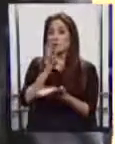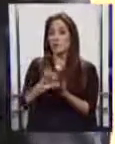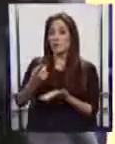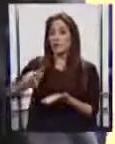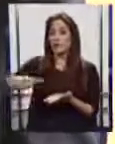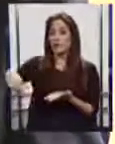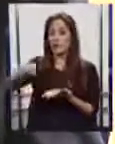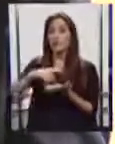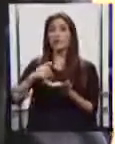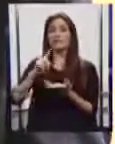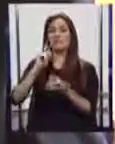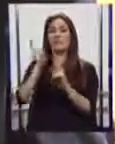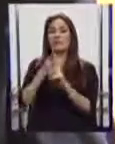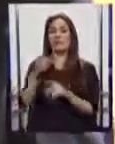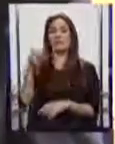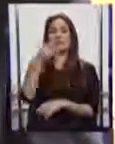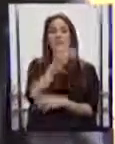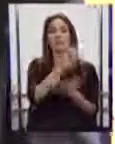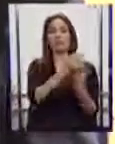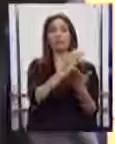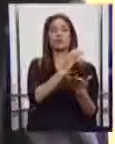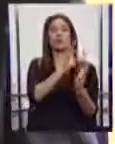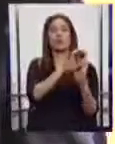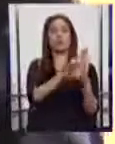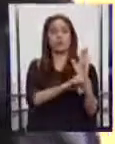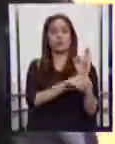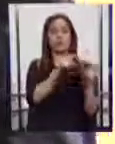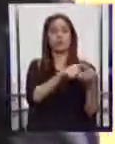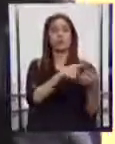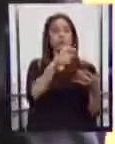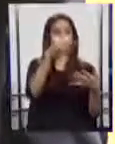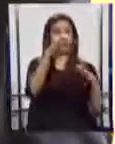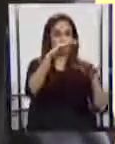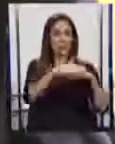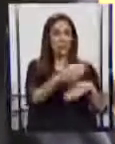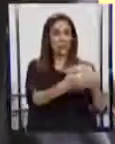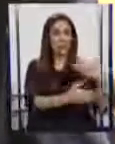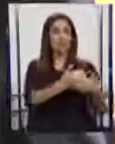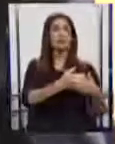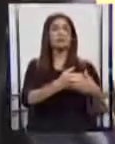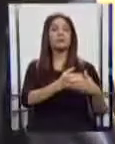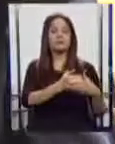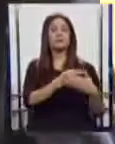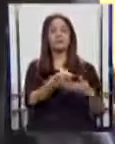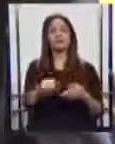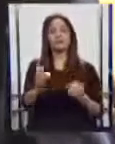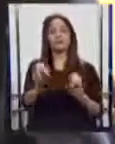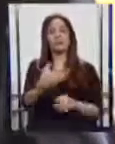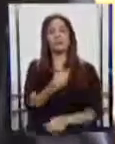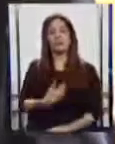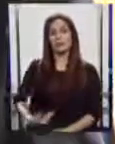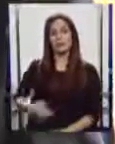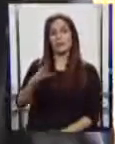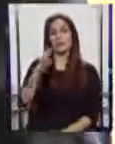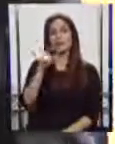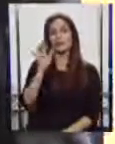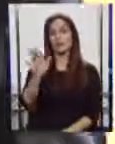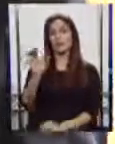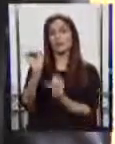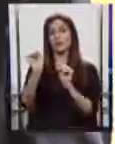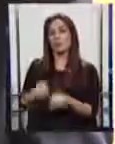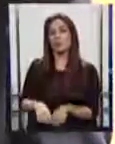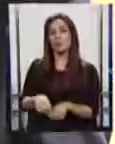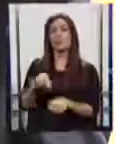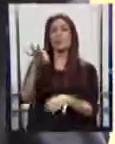constituyente, acude a la Corte Constitucional, la Corte Constitucional le habilita el procedimiento y el presidente de la República emite el decreto que va al Consejo